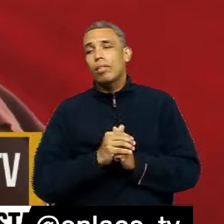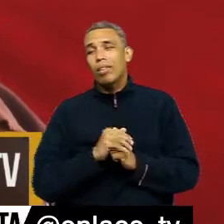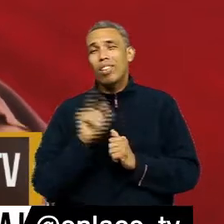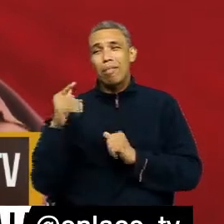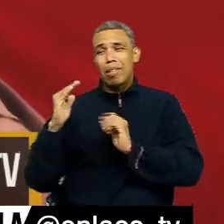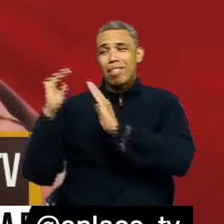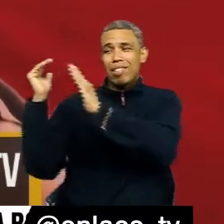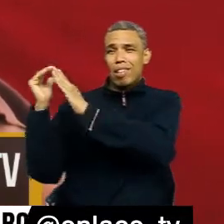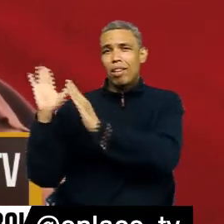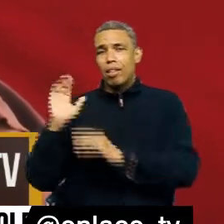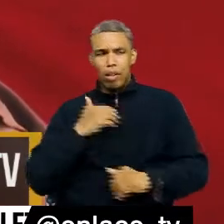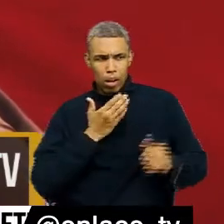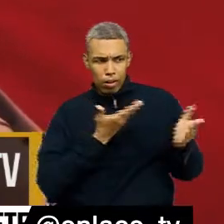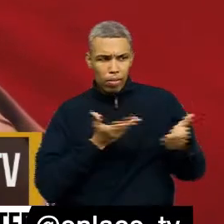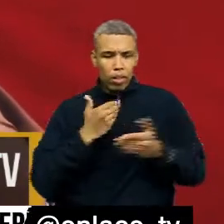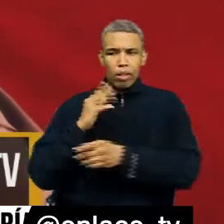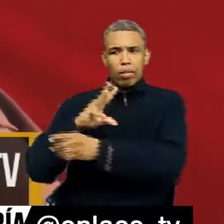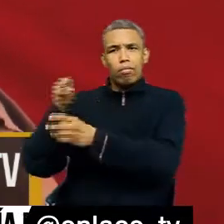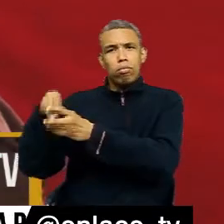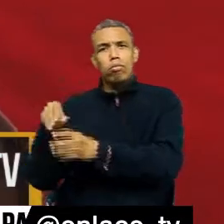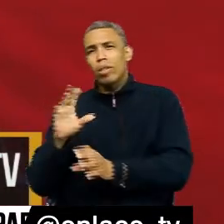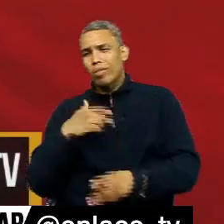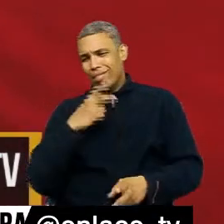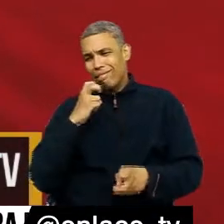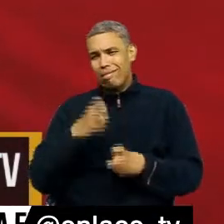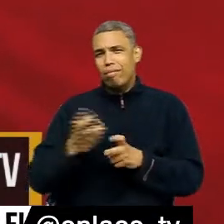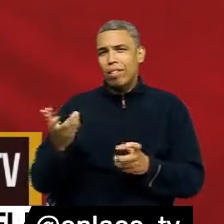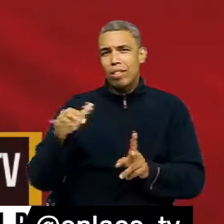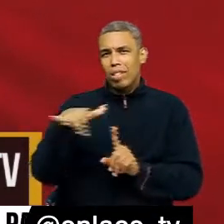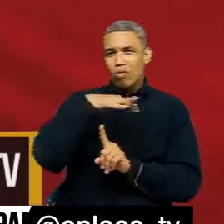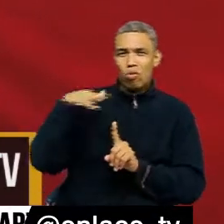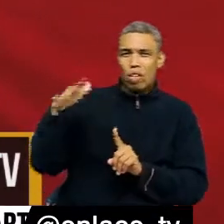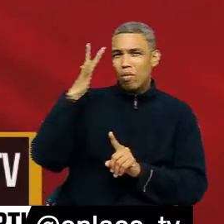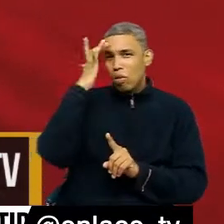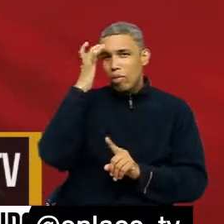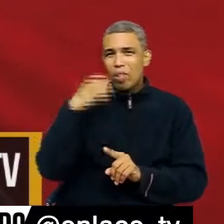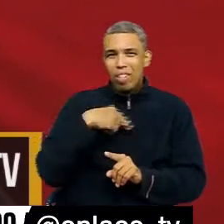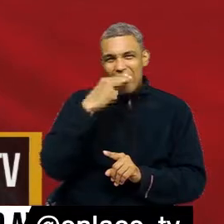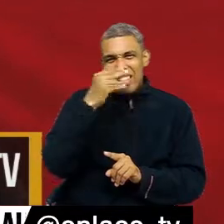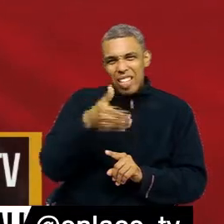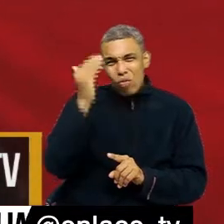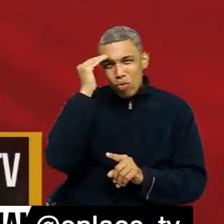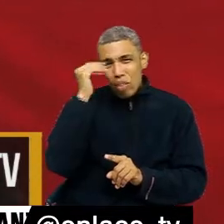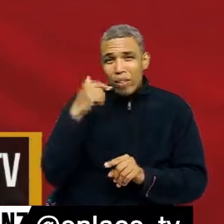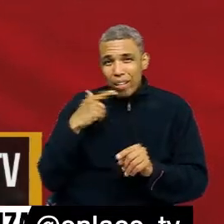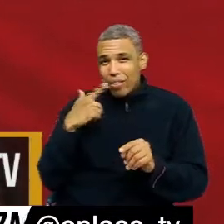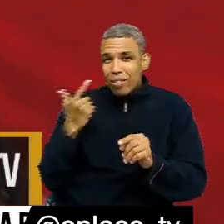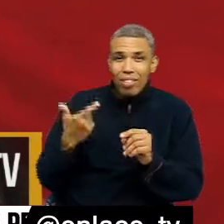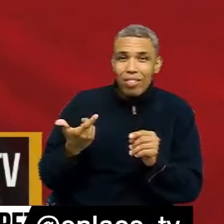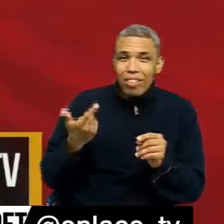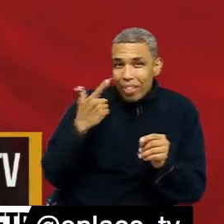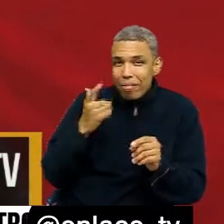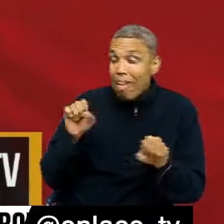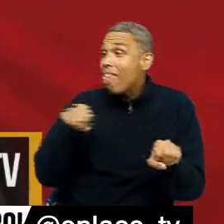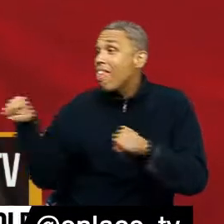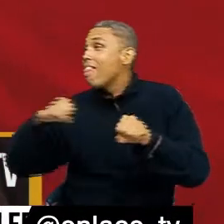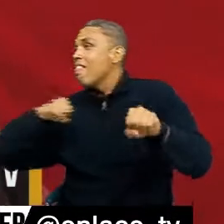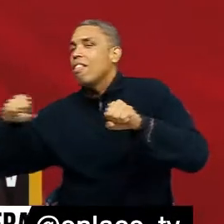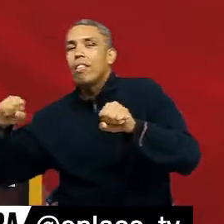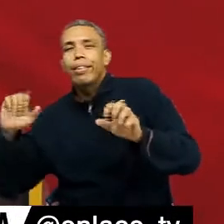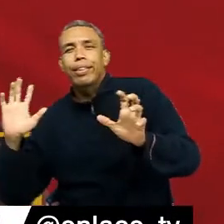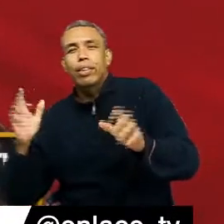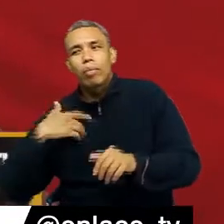molestón, apenas es. Y si es la niña, me tocó dar allá donde una vecina que también durmiera en otro lado porque no cabíamos donde la otra señora.